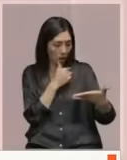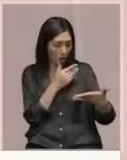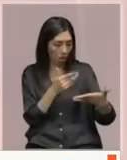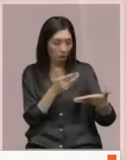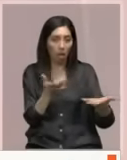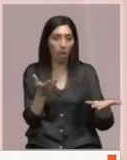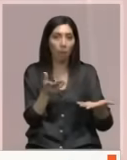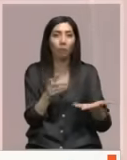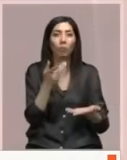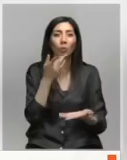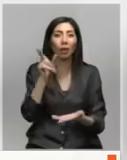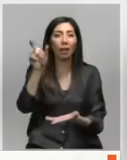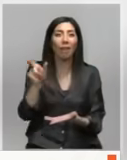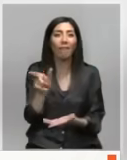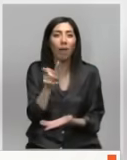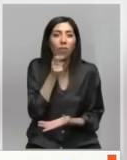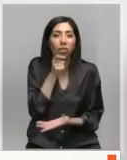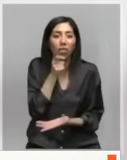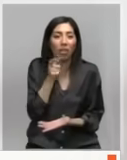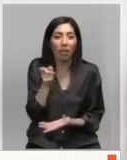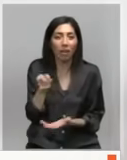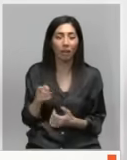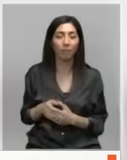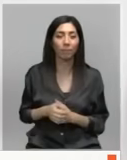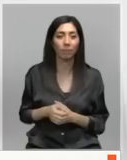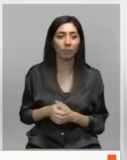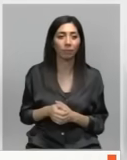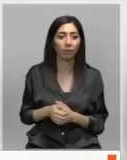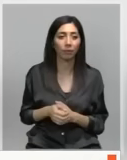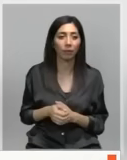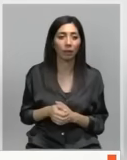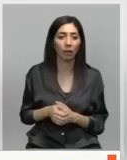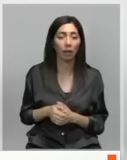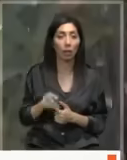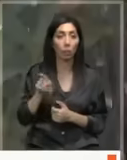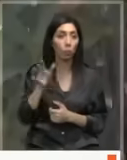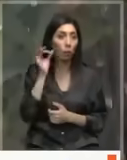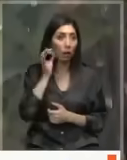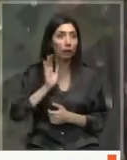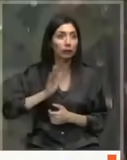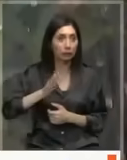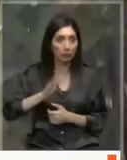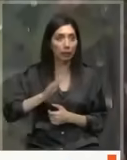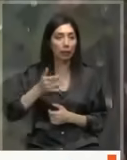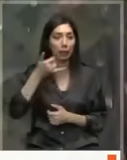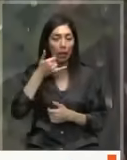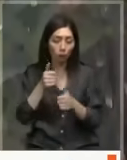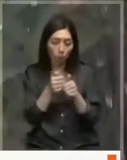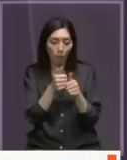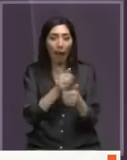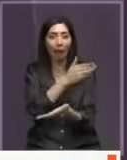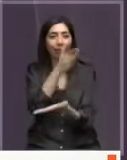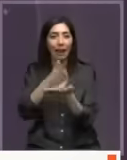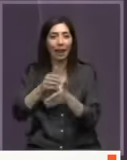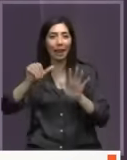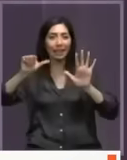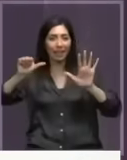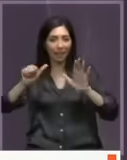batería. Y según los registros, ella sigue ocupando el teléfono igual hasta como las 6 de la mañana.